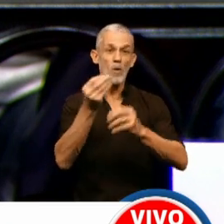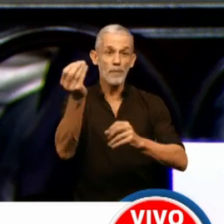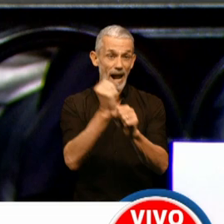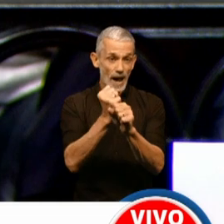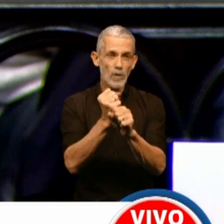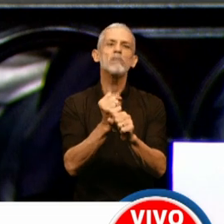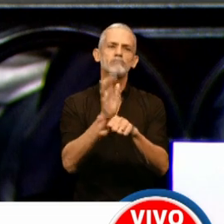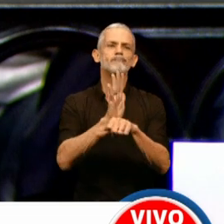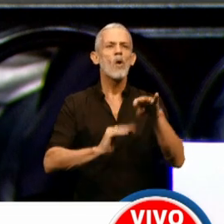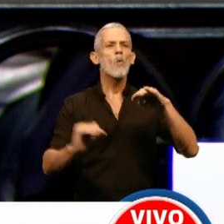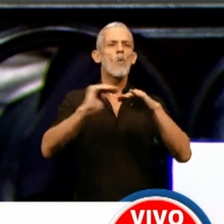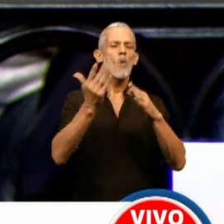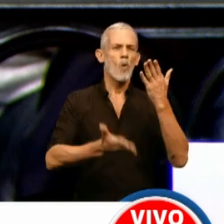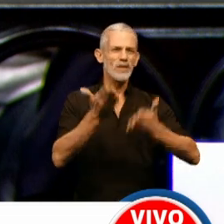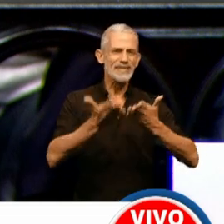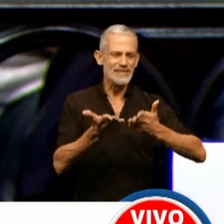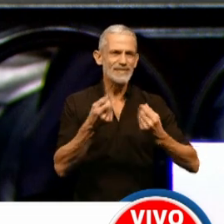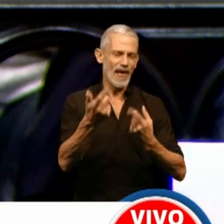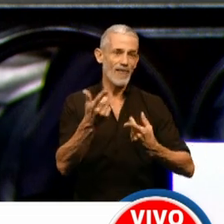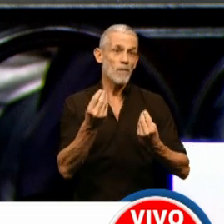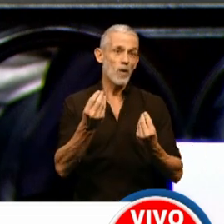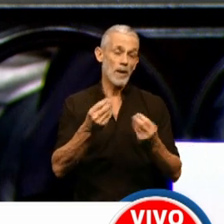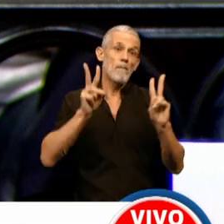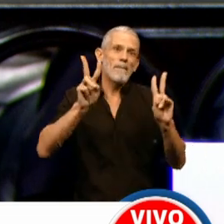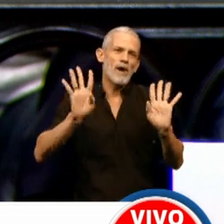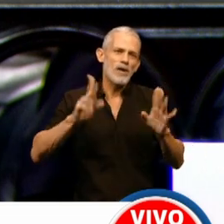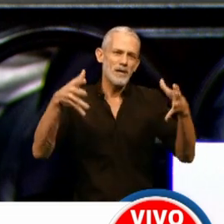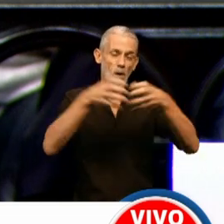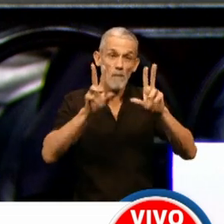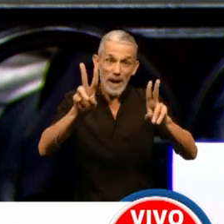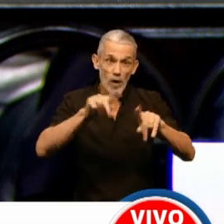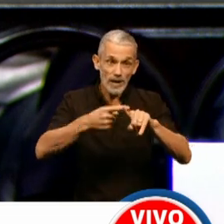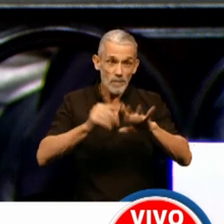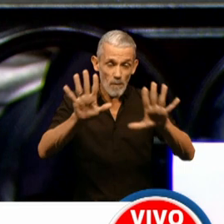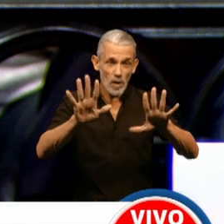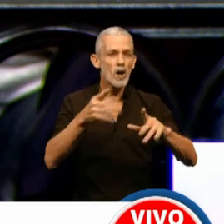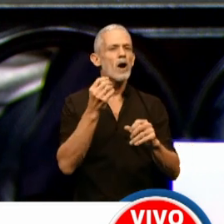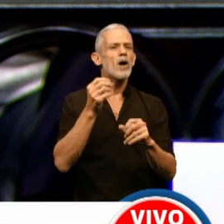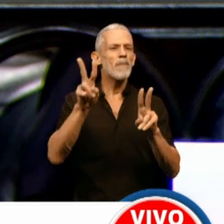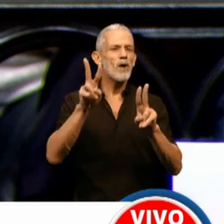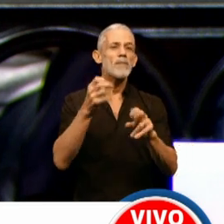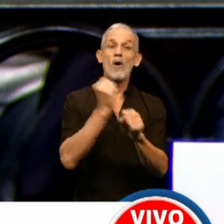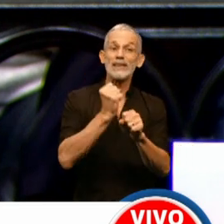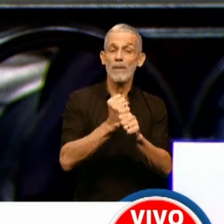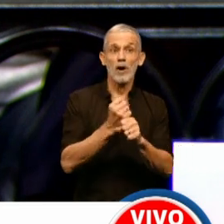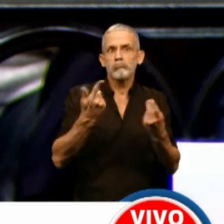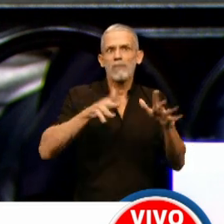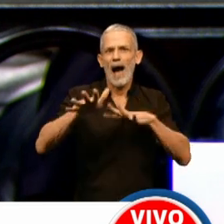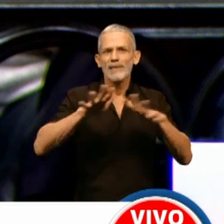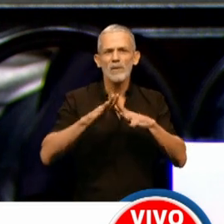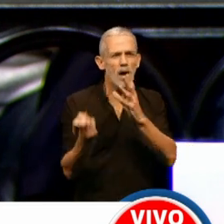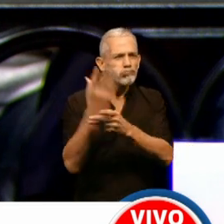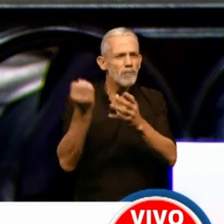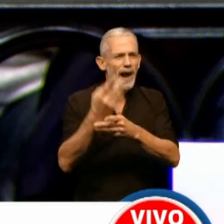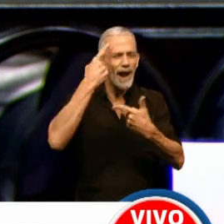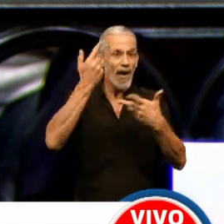acto de justicia en términos de mismo para el peronismo el trabajo es una actividad creadora